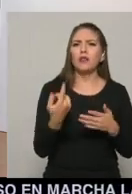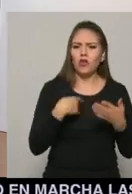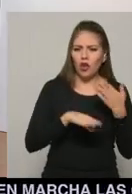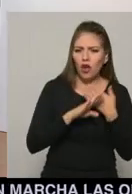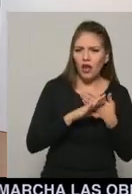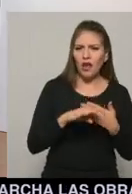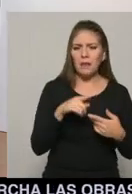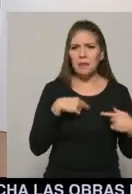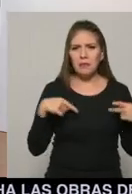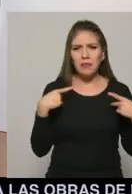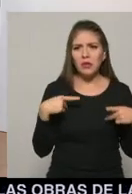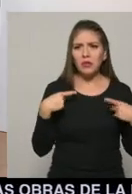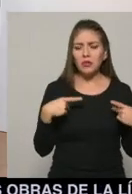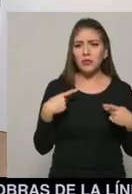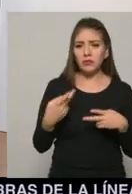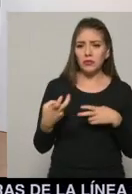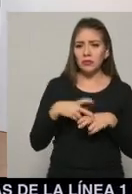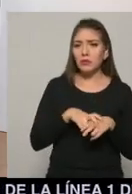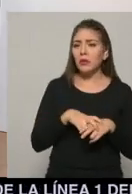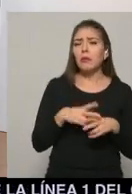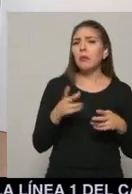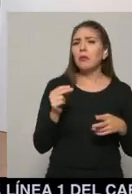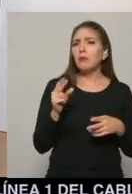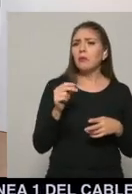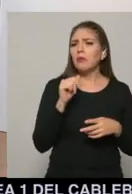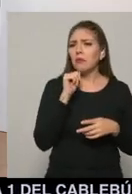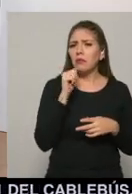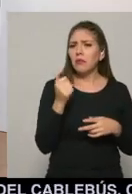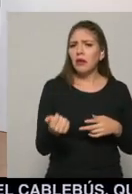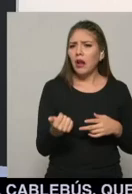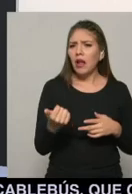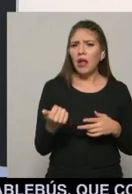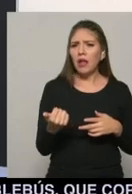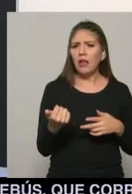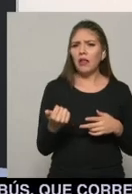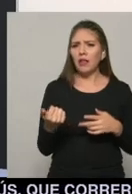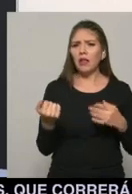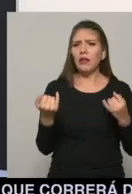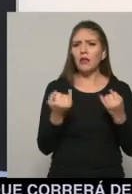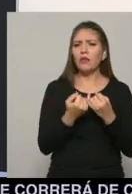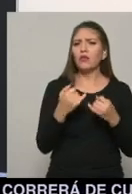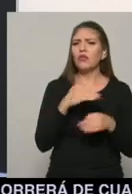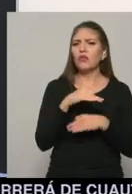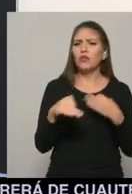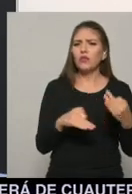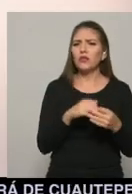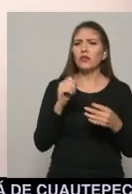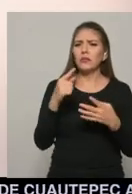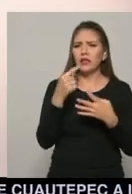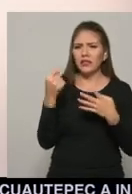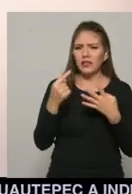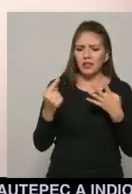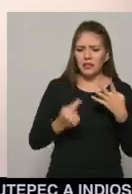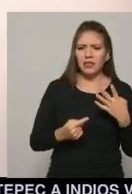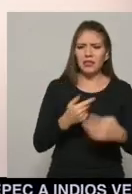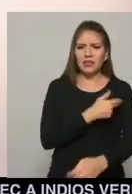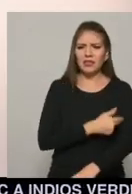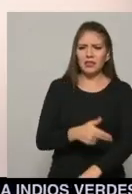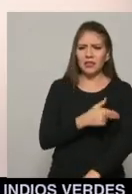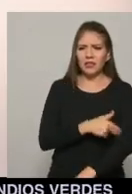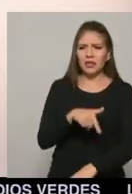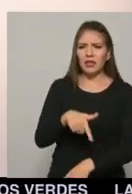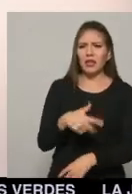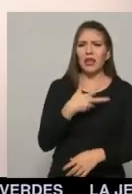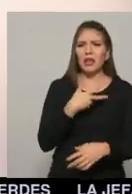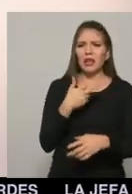quién? No sabe, ni siquiera les dan el tarjetón y todos los requisitos que tienen que atravesar todos los taxistas de sus unidades aquí en México,